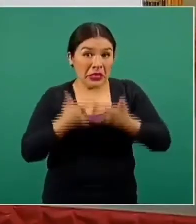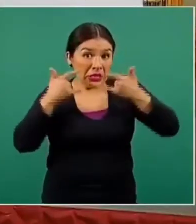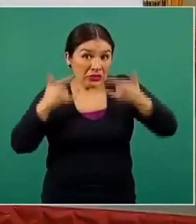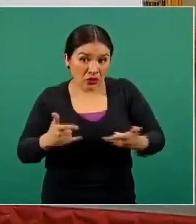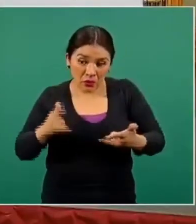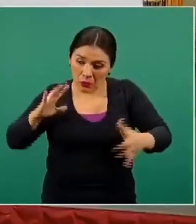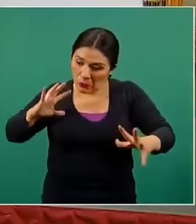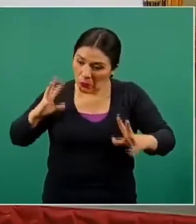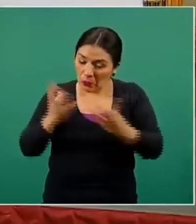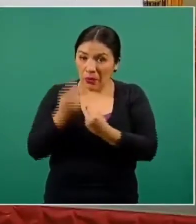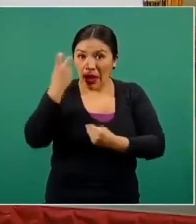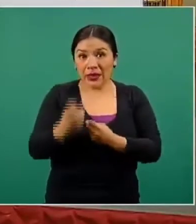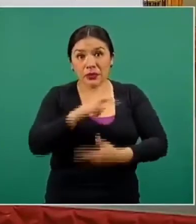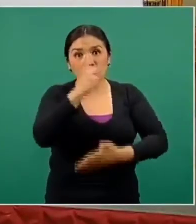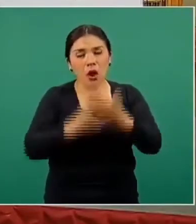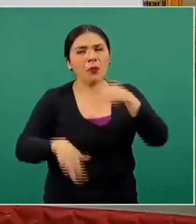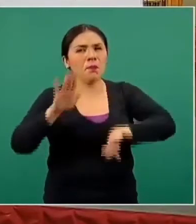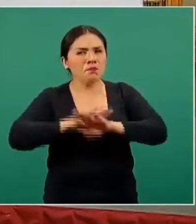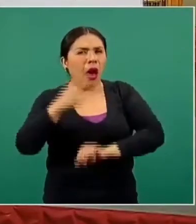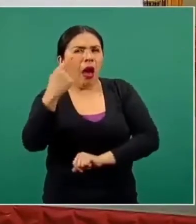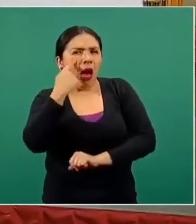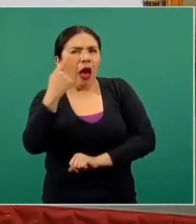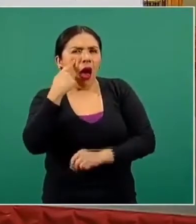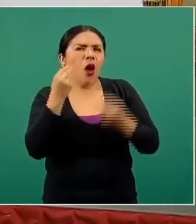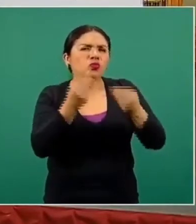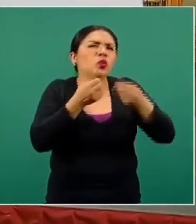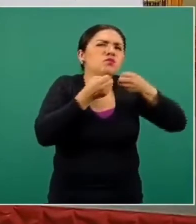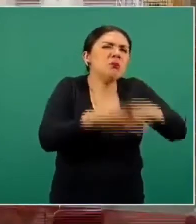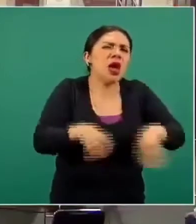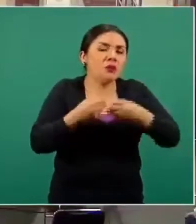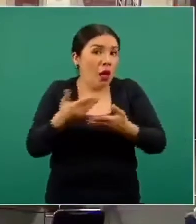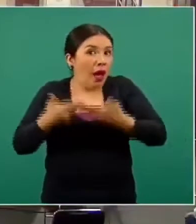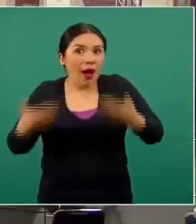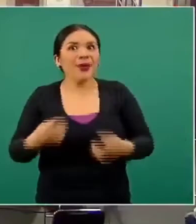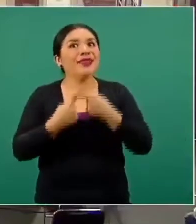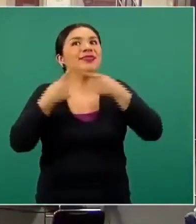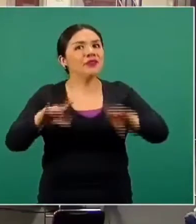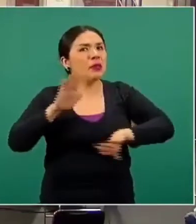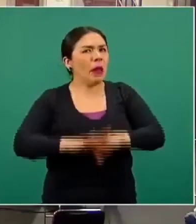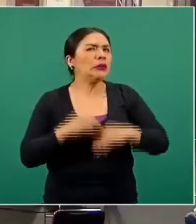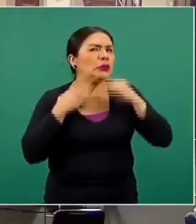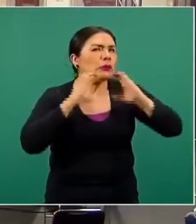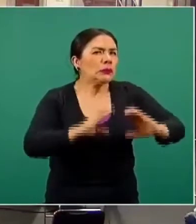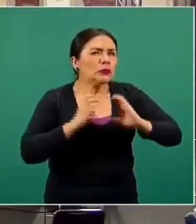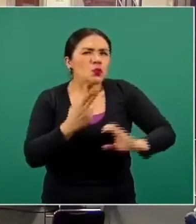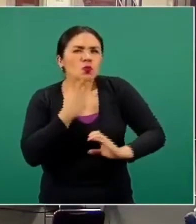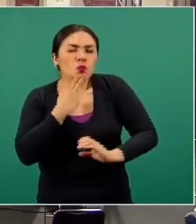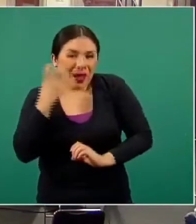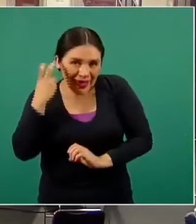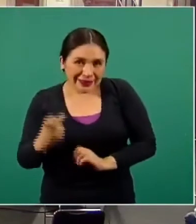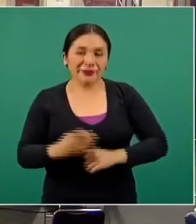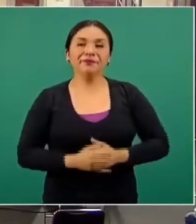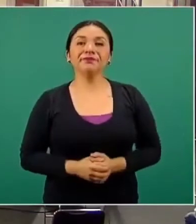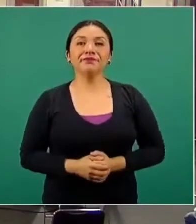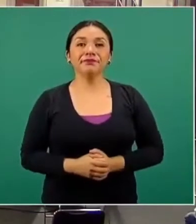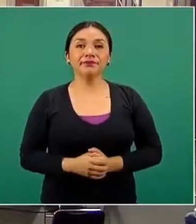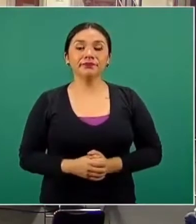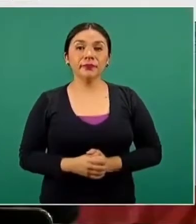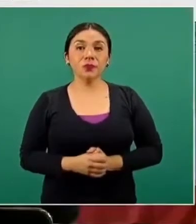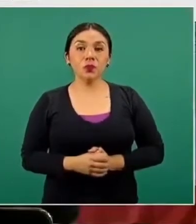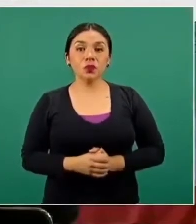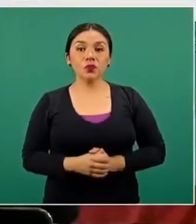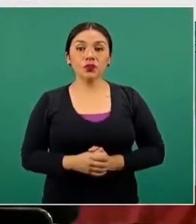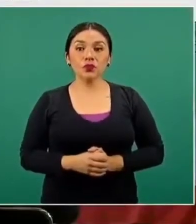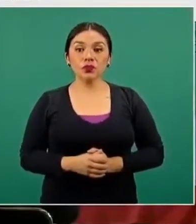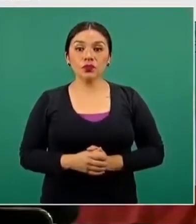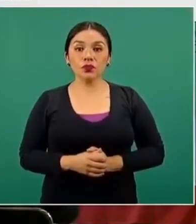nuestro programa de vacunación teníamos una gran cantidad de desperdicio, hoy no la tenemos porque lo estamos cuidando muchísimo. La siguiente, por favor.